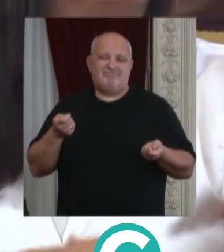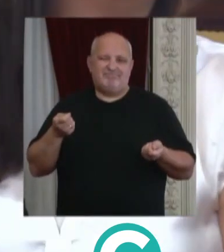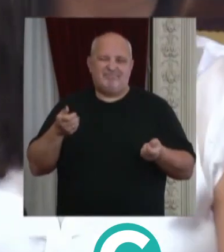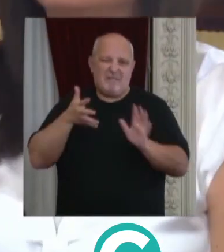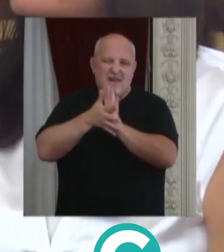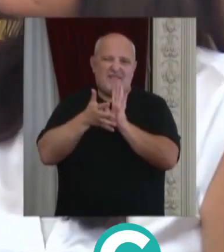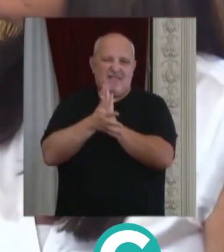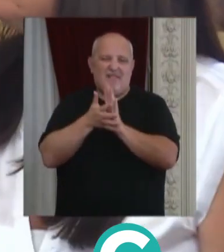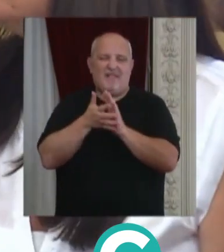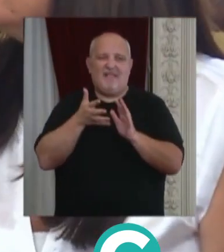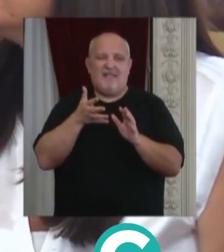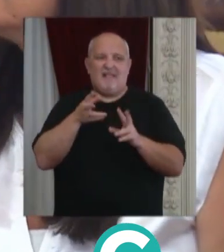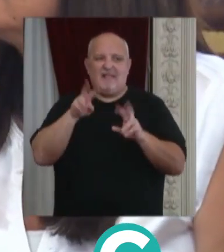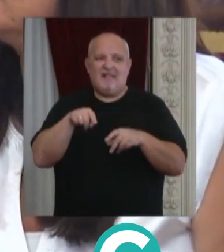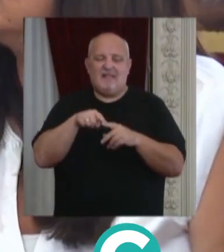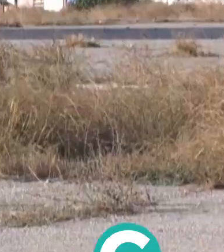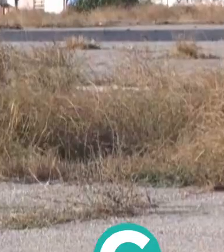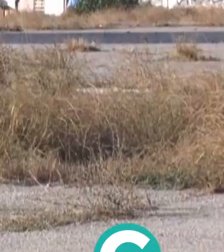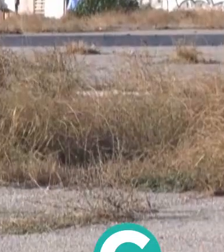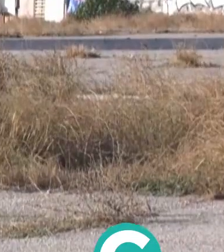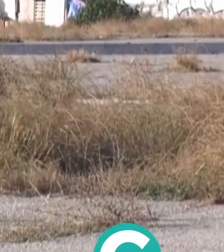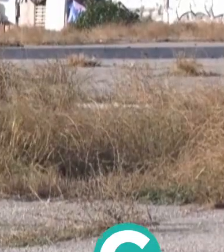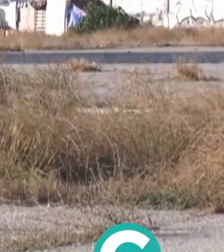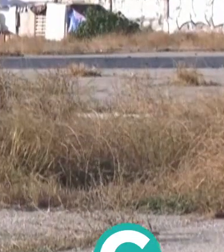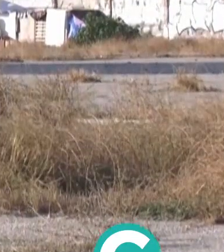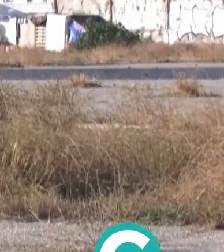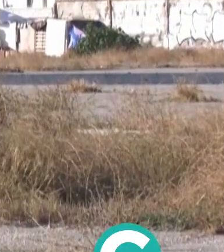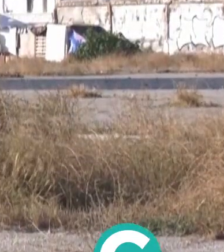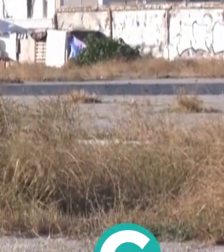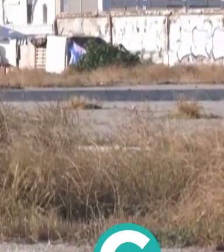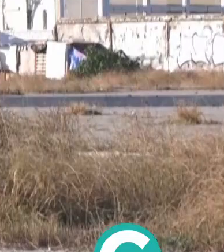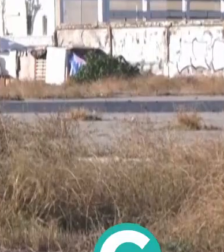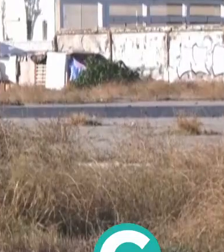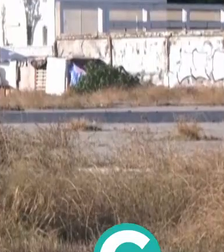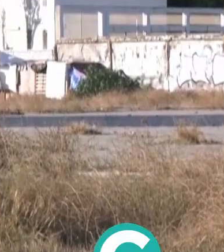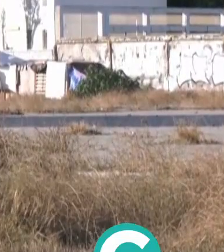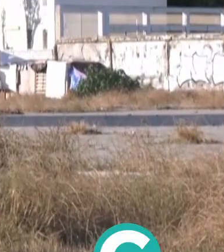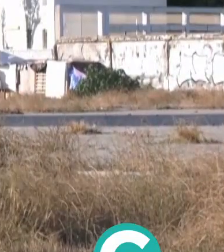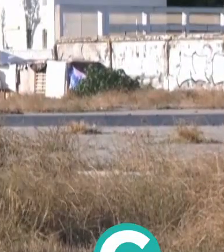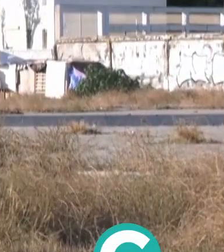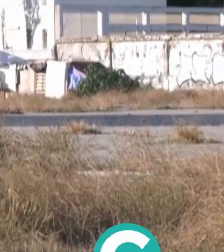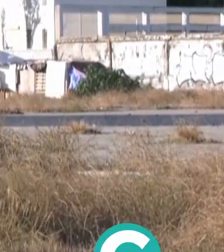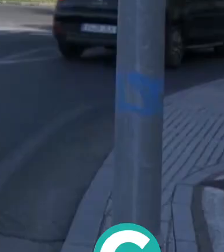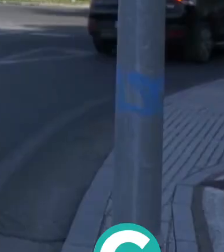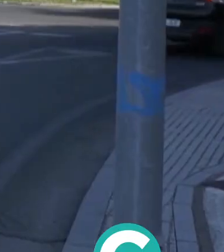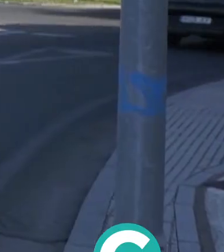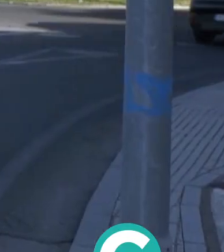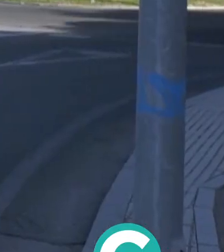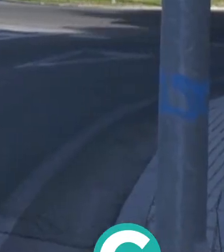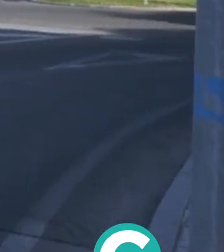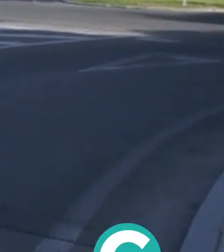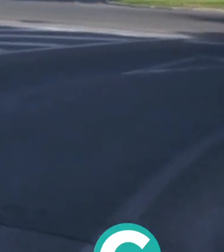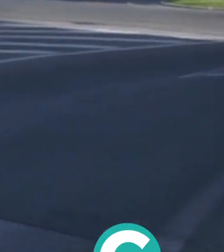El portavoz de Adelante Izquierda Gaditana, David de la Cruz, ha puesto en cuarentena la intención de la Junta de realizar este equipamiento, al que ha sumado